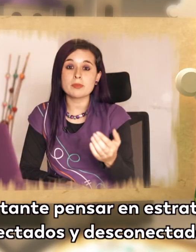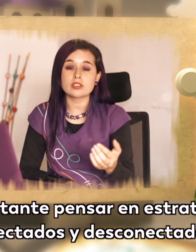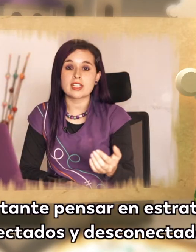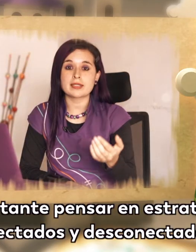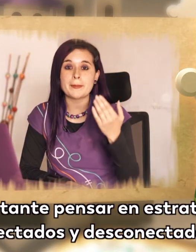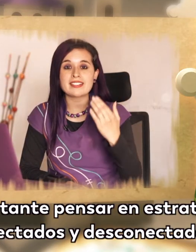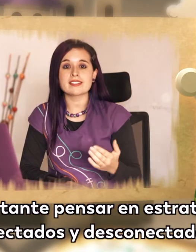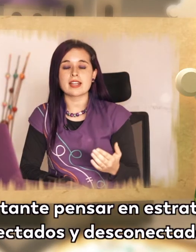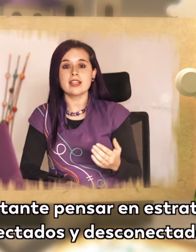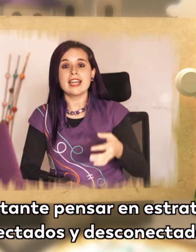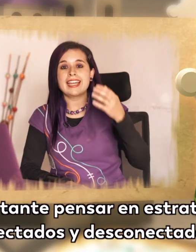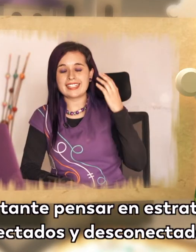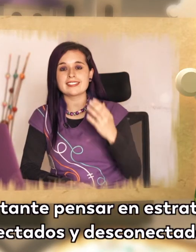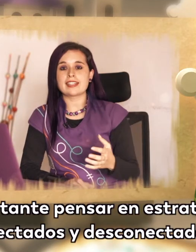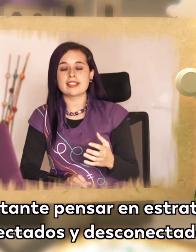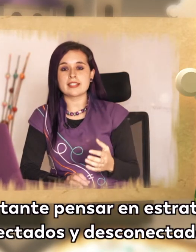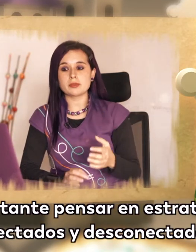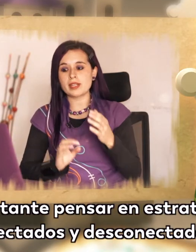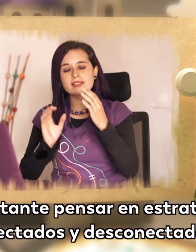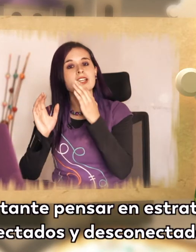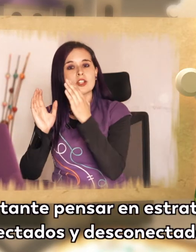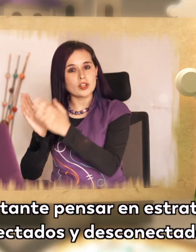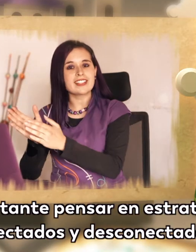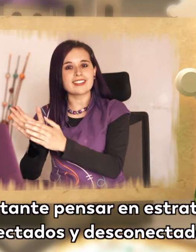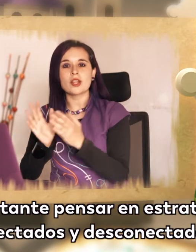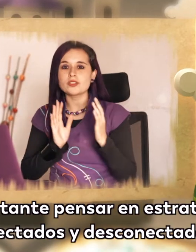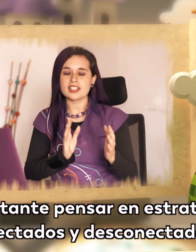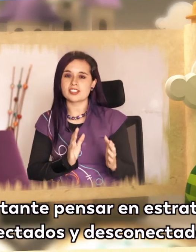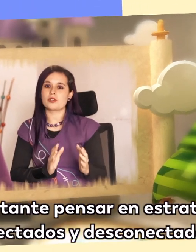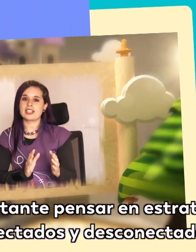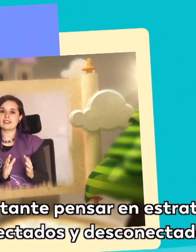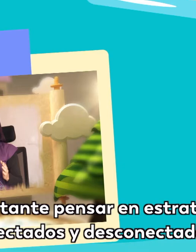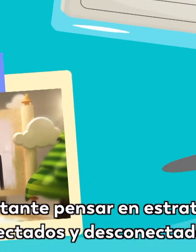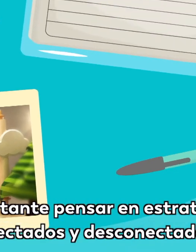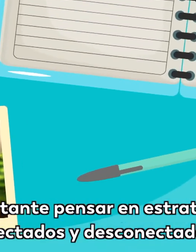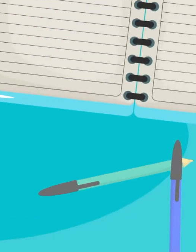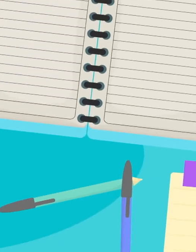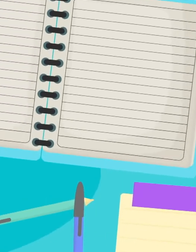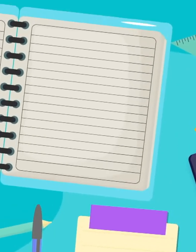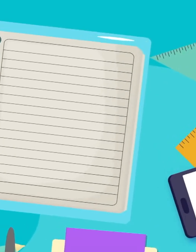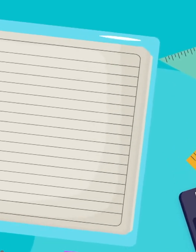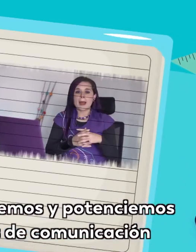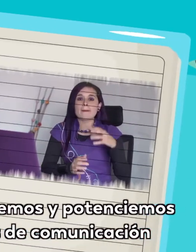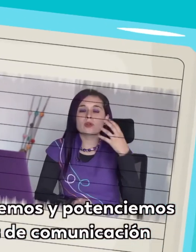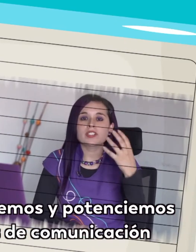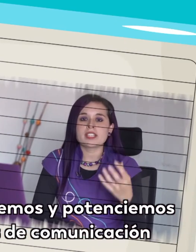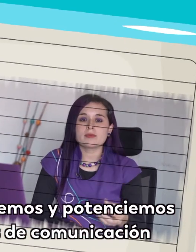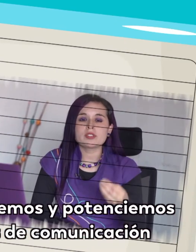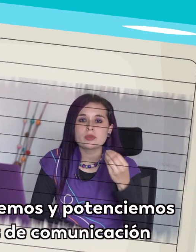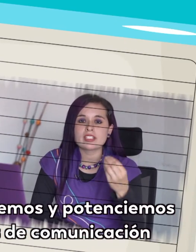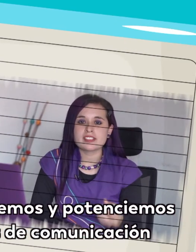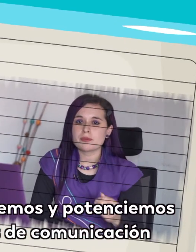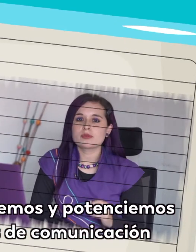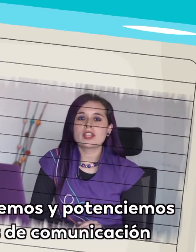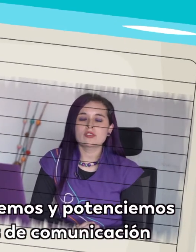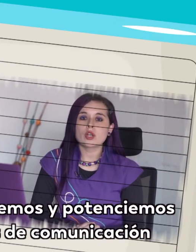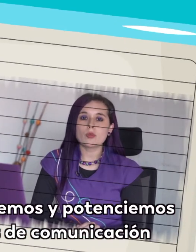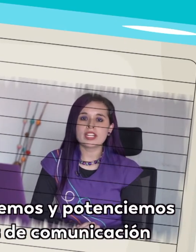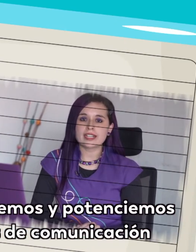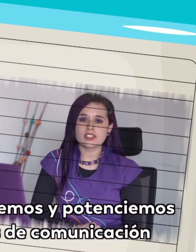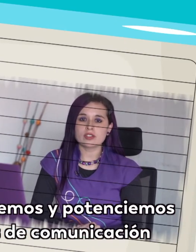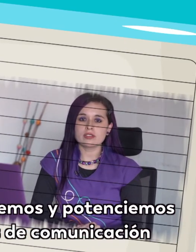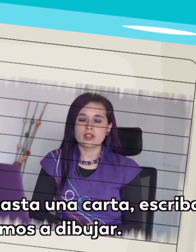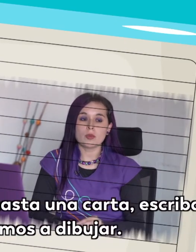También es importante pensar en estrategias para estar conectados y desconectados. Aprovechemos y potenciemos